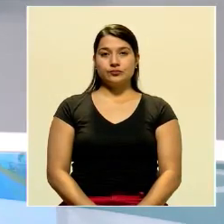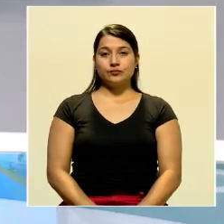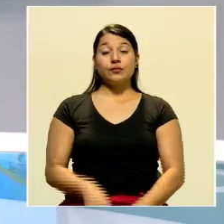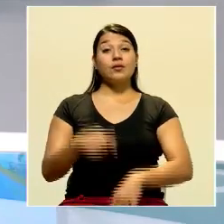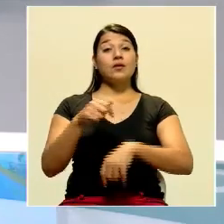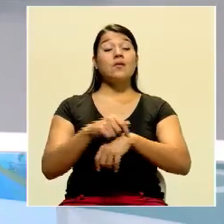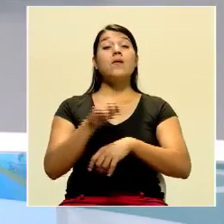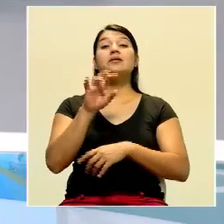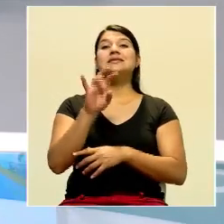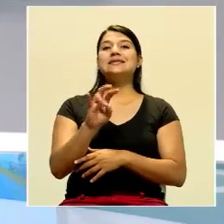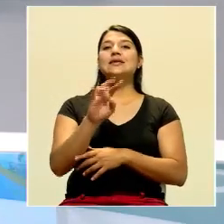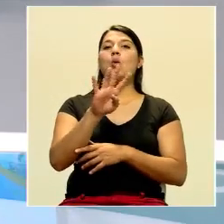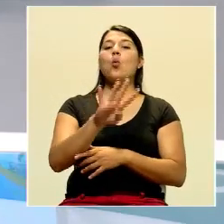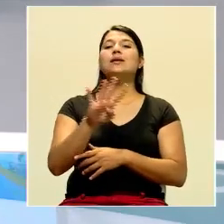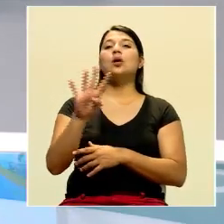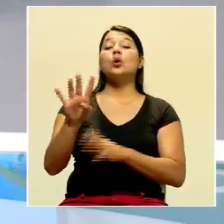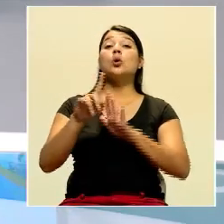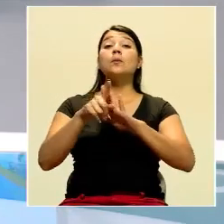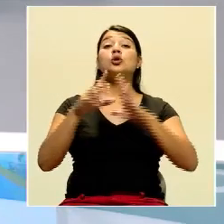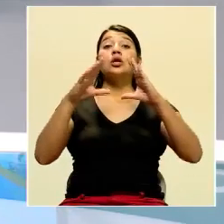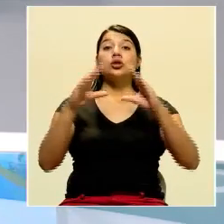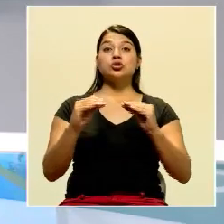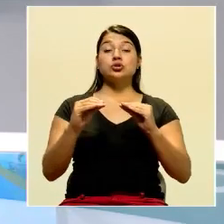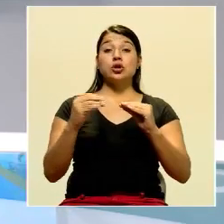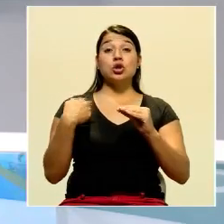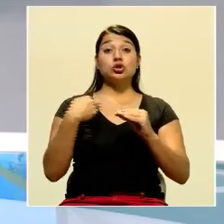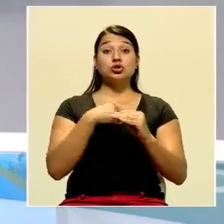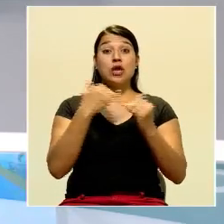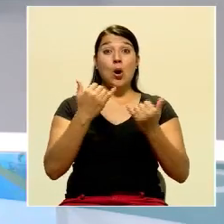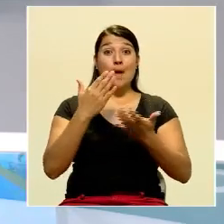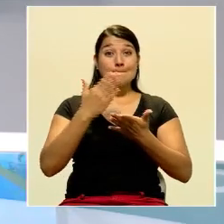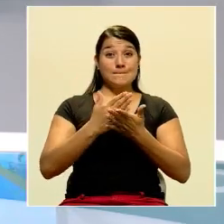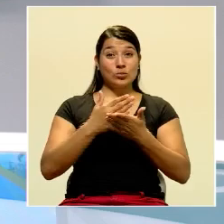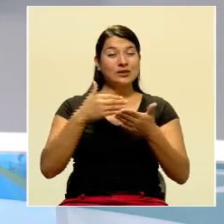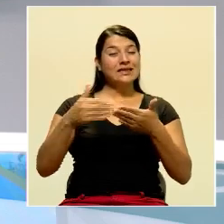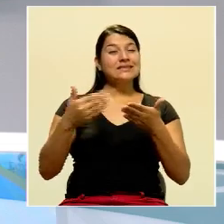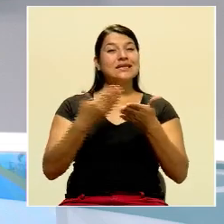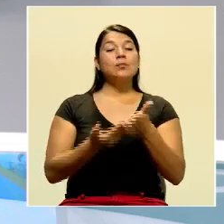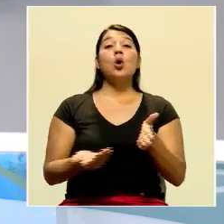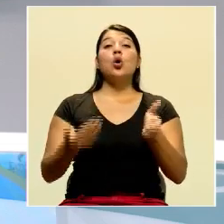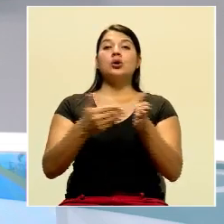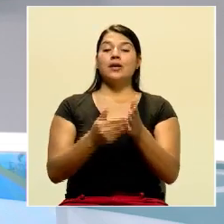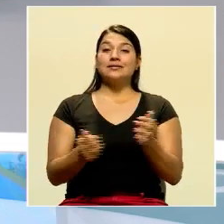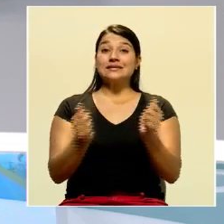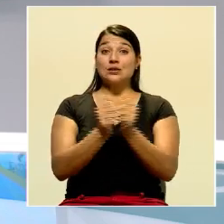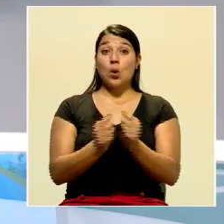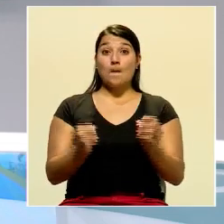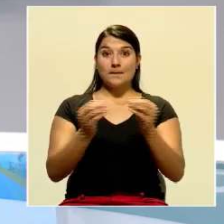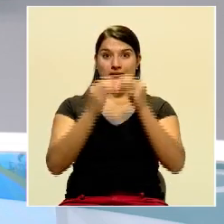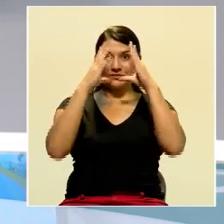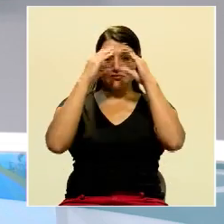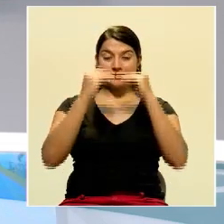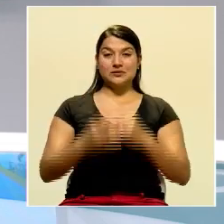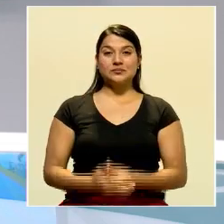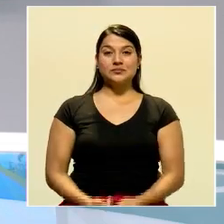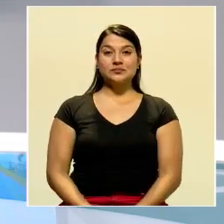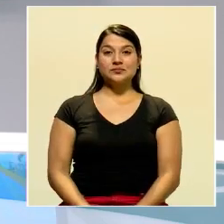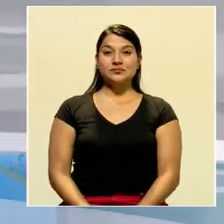A las 7 de la noche con 44 minutos, nos vamos a una pausa y ya regresamos con más información.